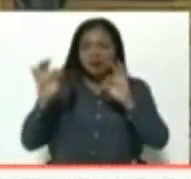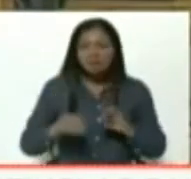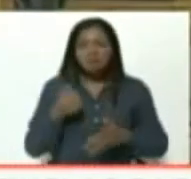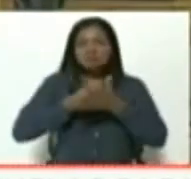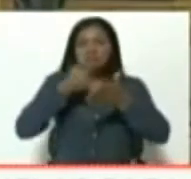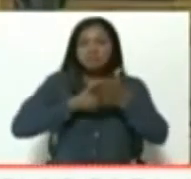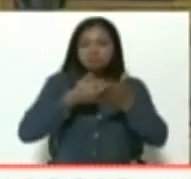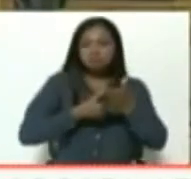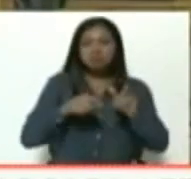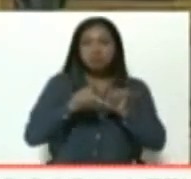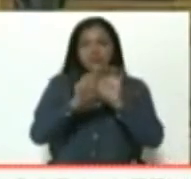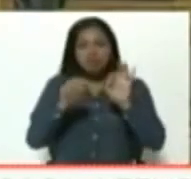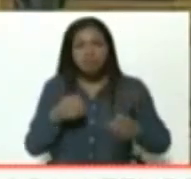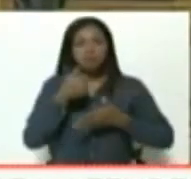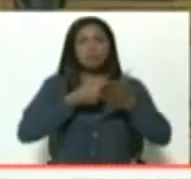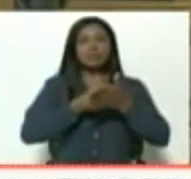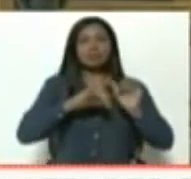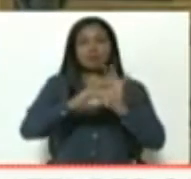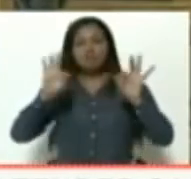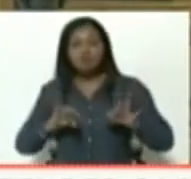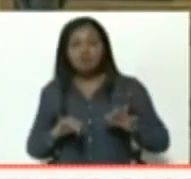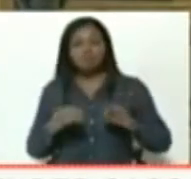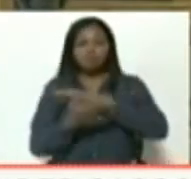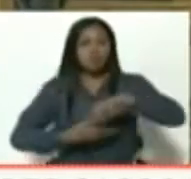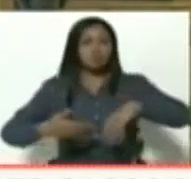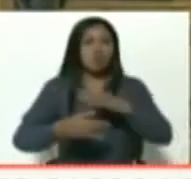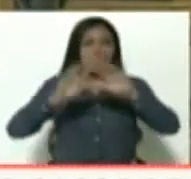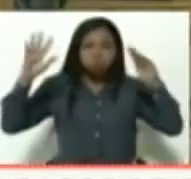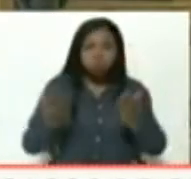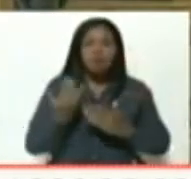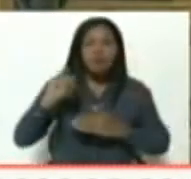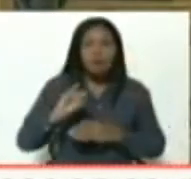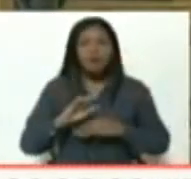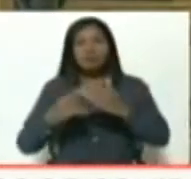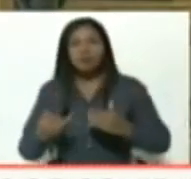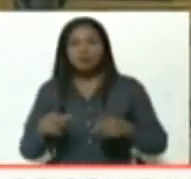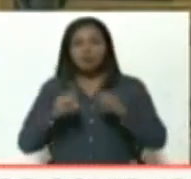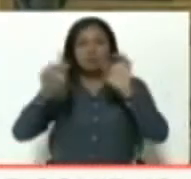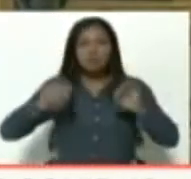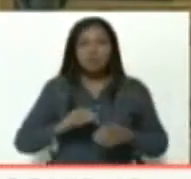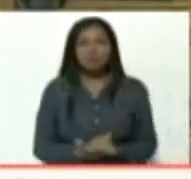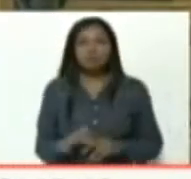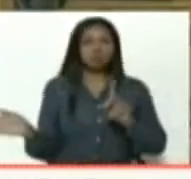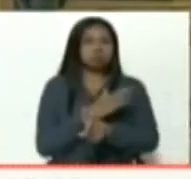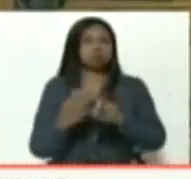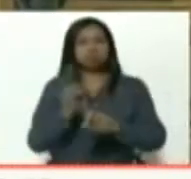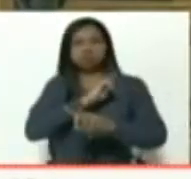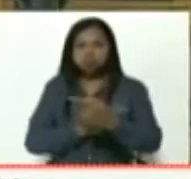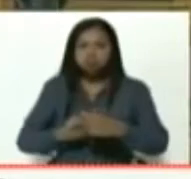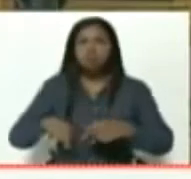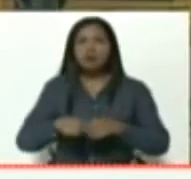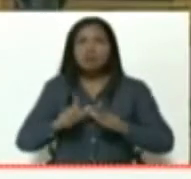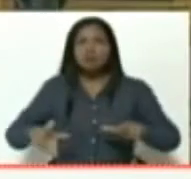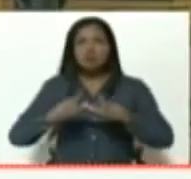lucha para combatir esta pandemia global que en estos momentos agrede y asola a